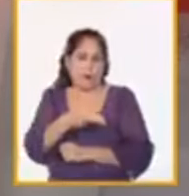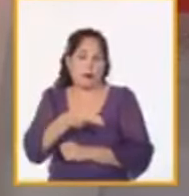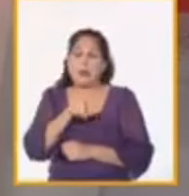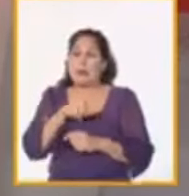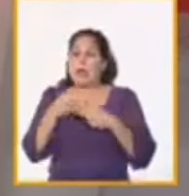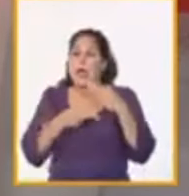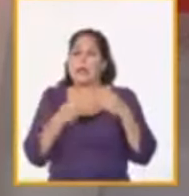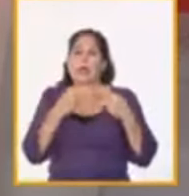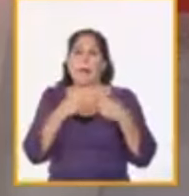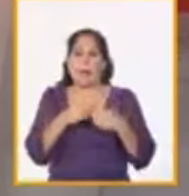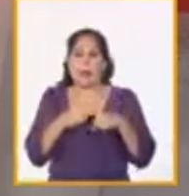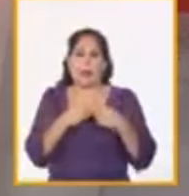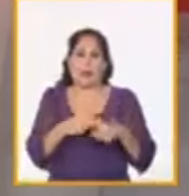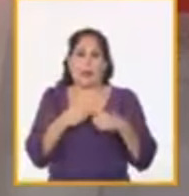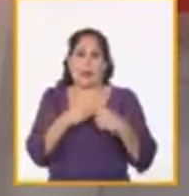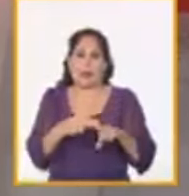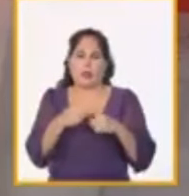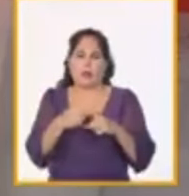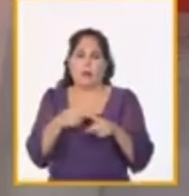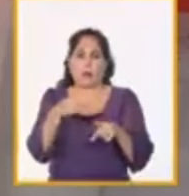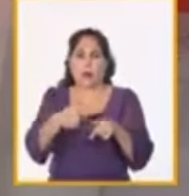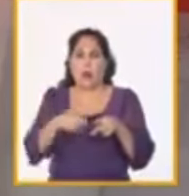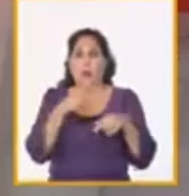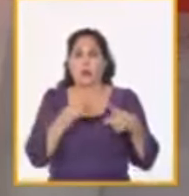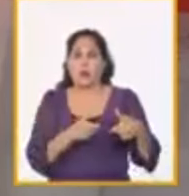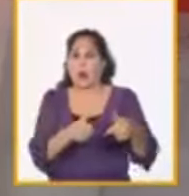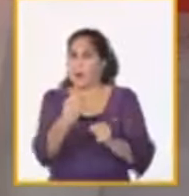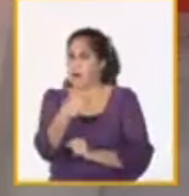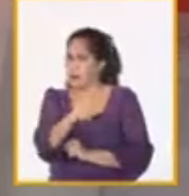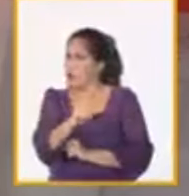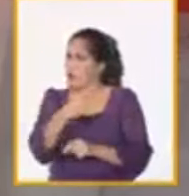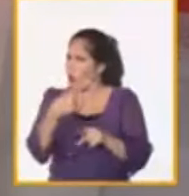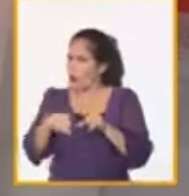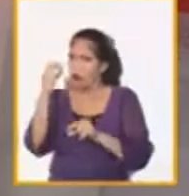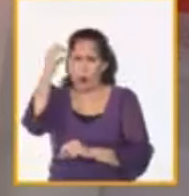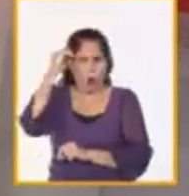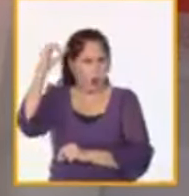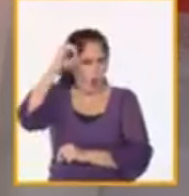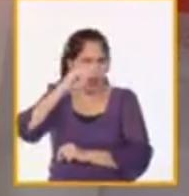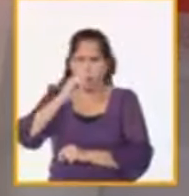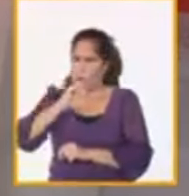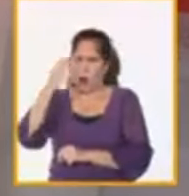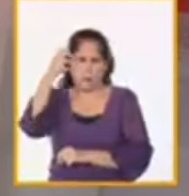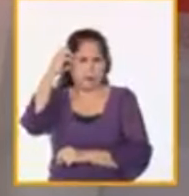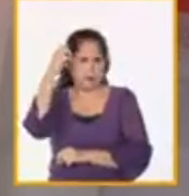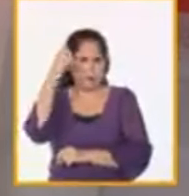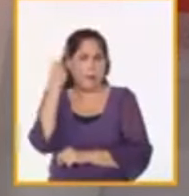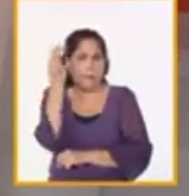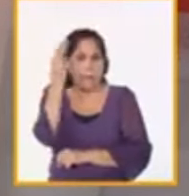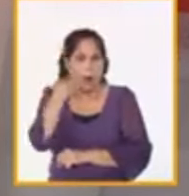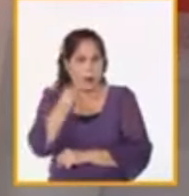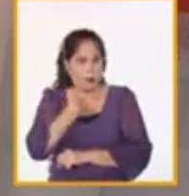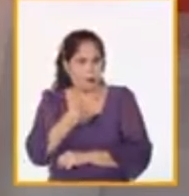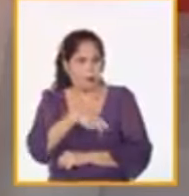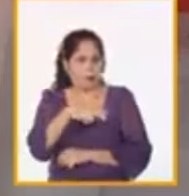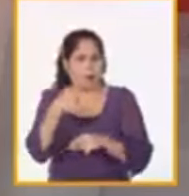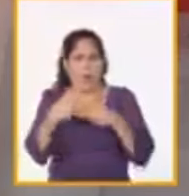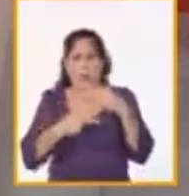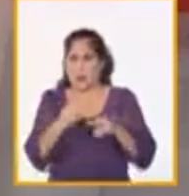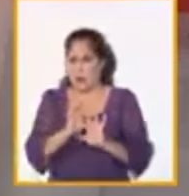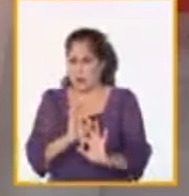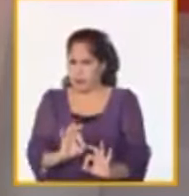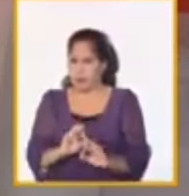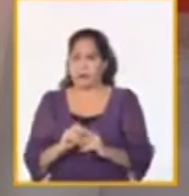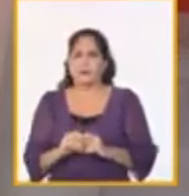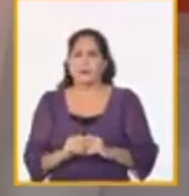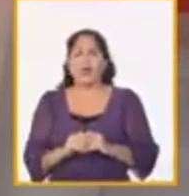mantenimiento, no solo de recursos hidráulicos, sino de otros organismos que, como se expresa ahí, se ha ido ampliando. Y ya no solo son para las obras